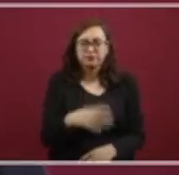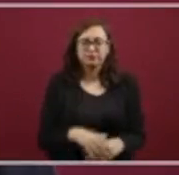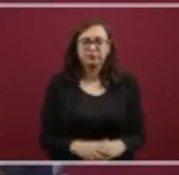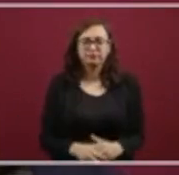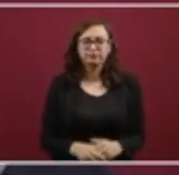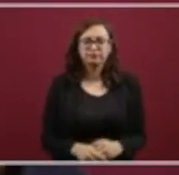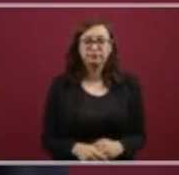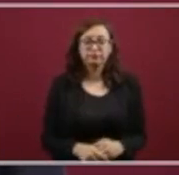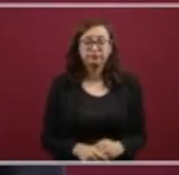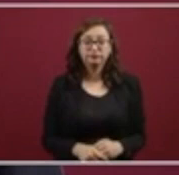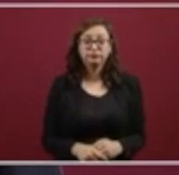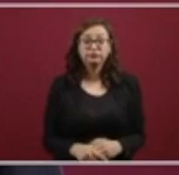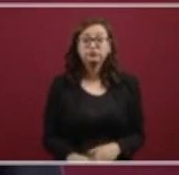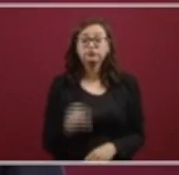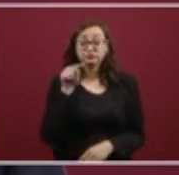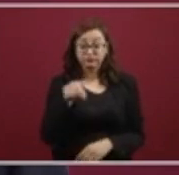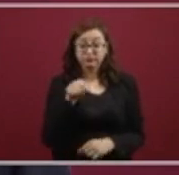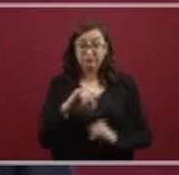Y este instituto